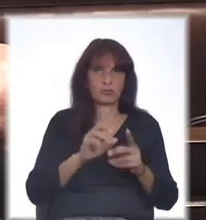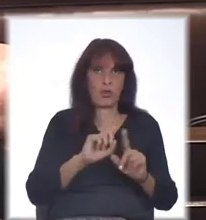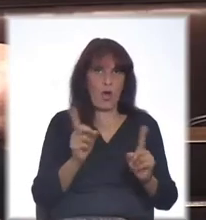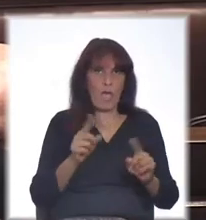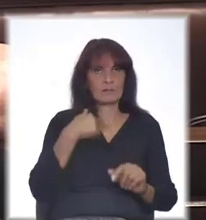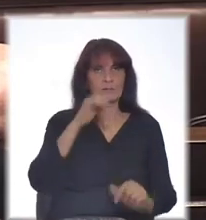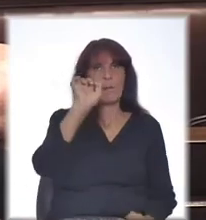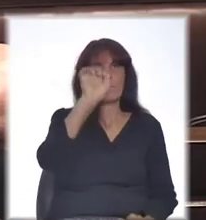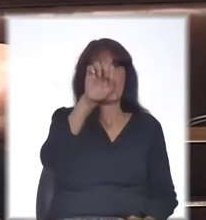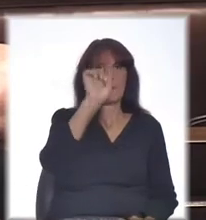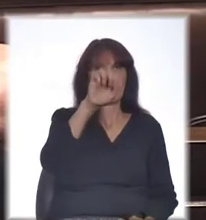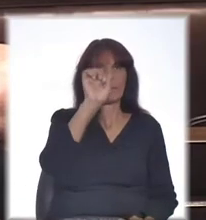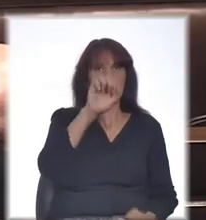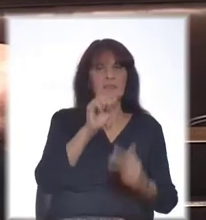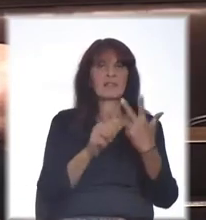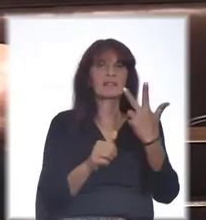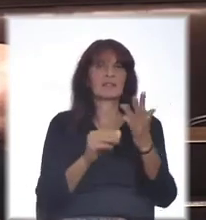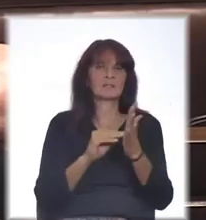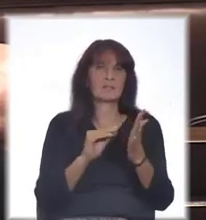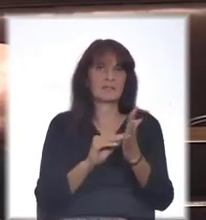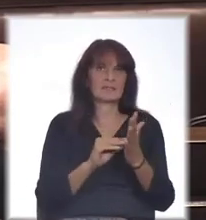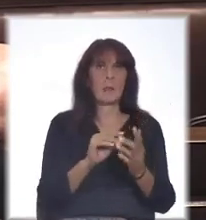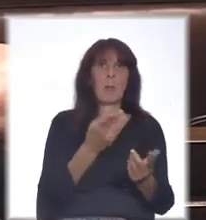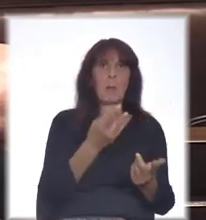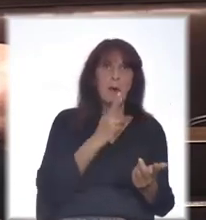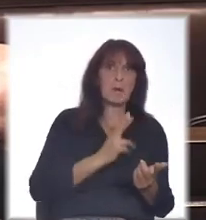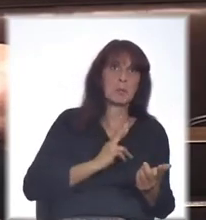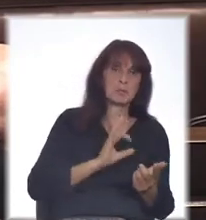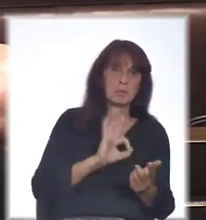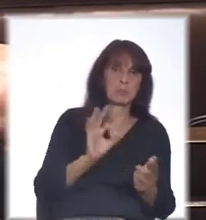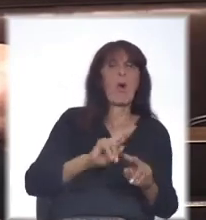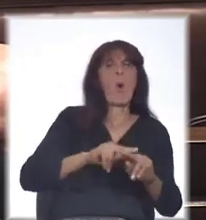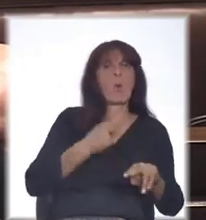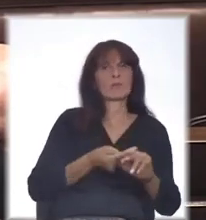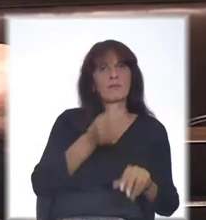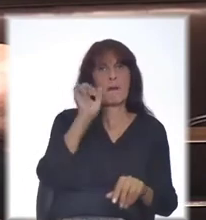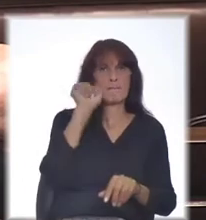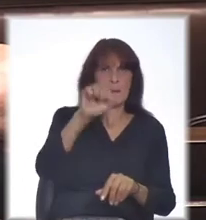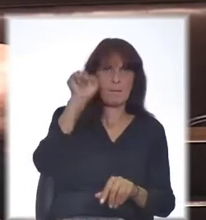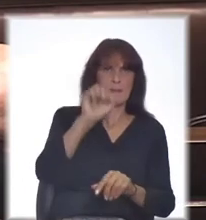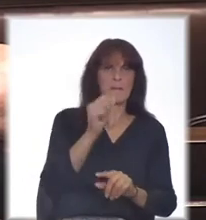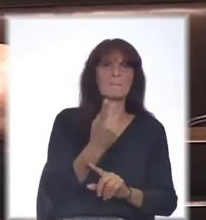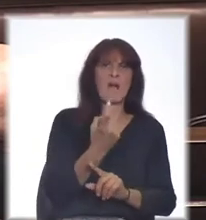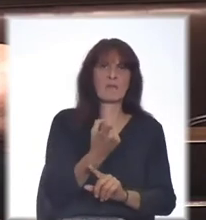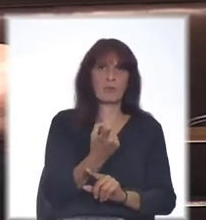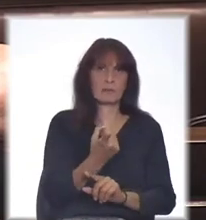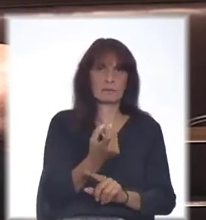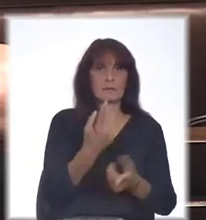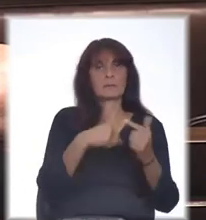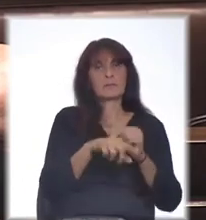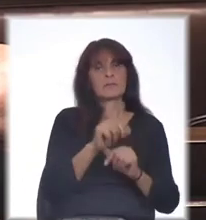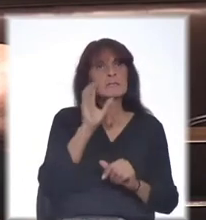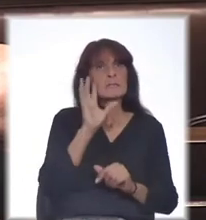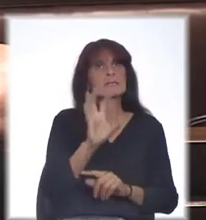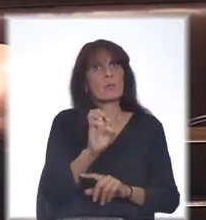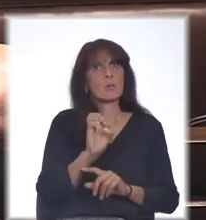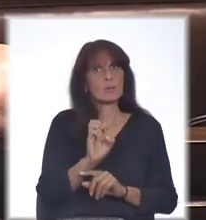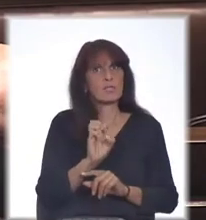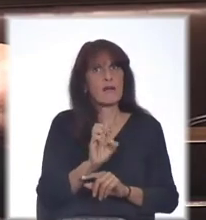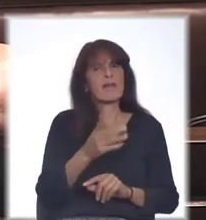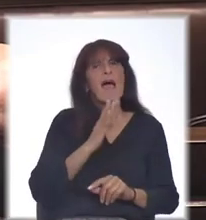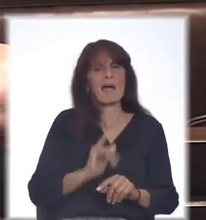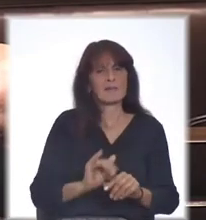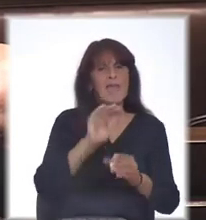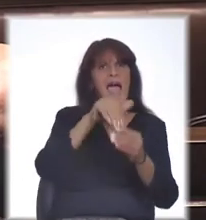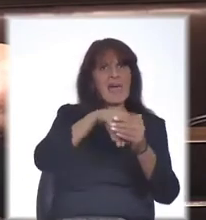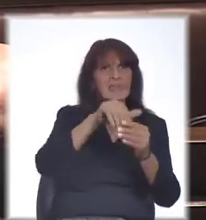la puerta. 3 golpes. Nadie respondió. Volví a golpear, esta vez un poco más fuerte. Se escuchaba casi imperceptiblemente que había